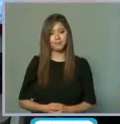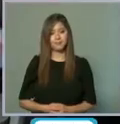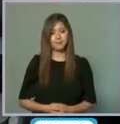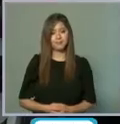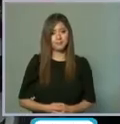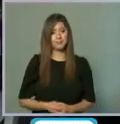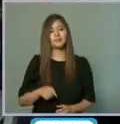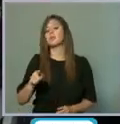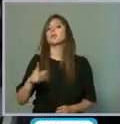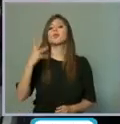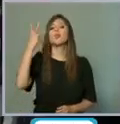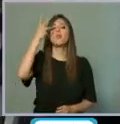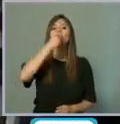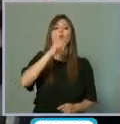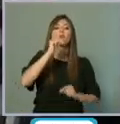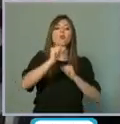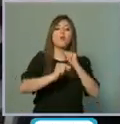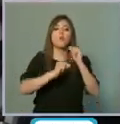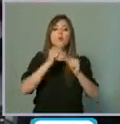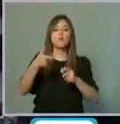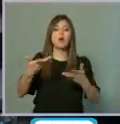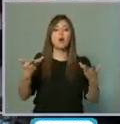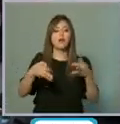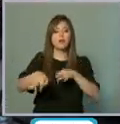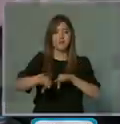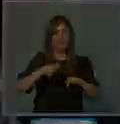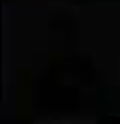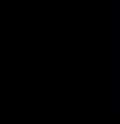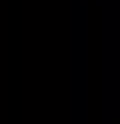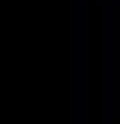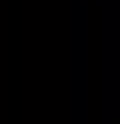Ojitos pajaritos. Pero qué bonito es la artesanía mexicana. Ahí nos vemos.